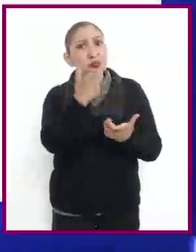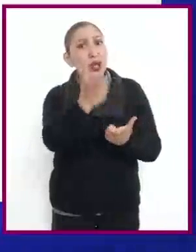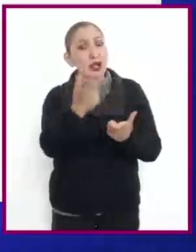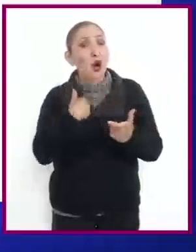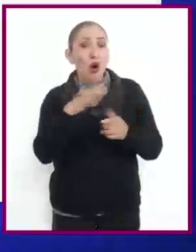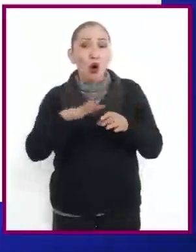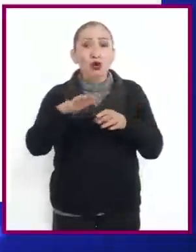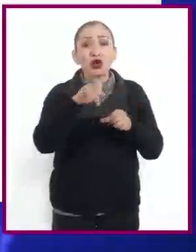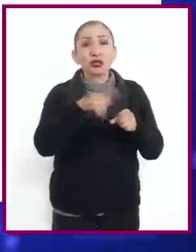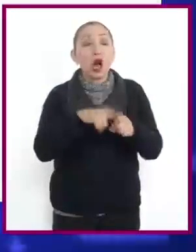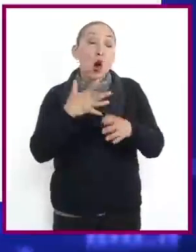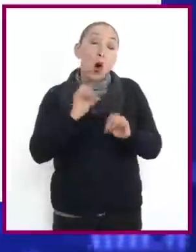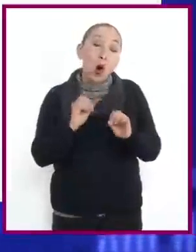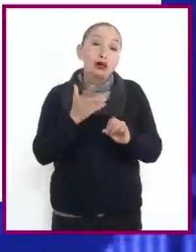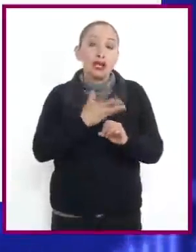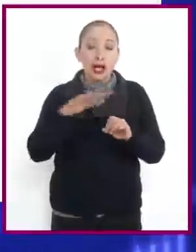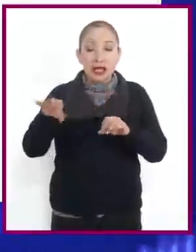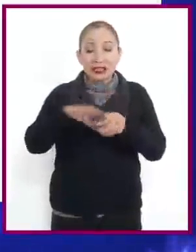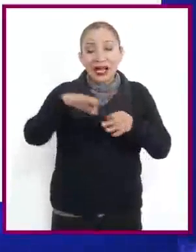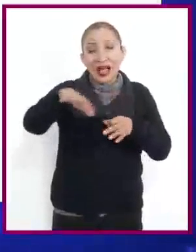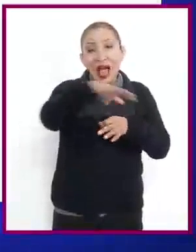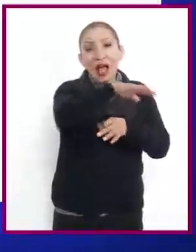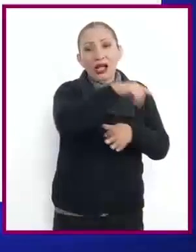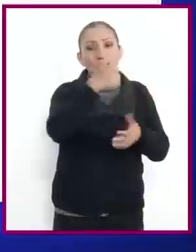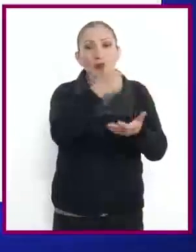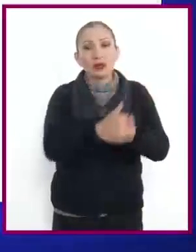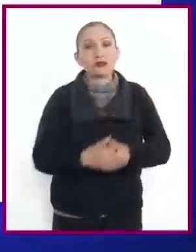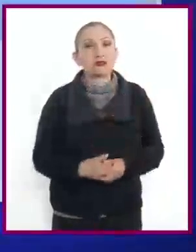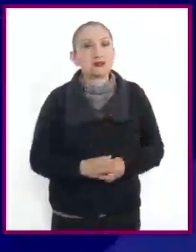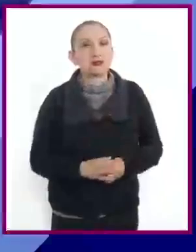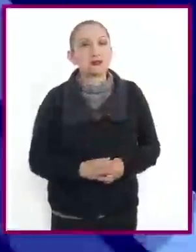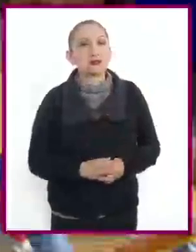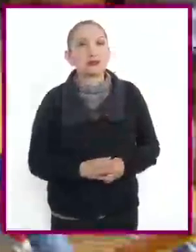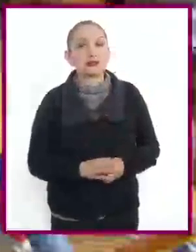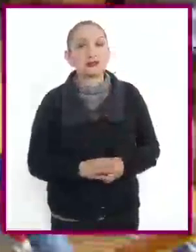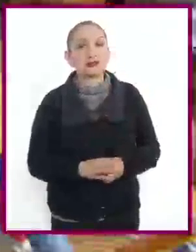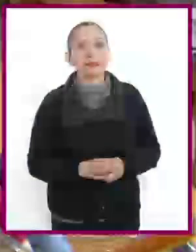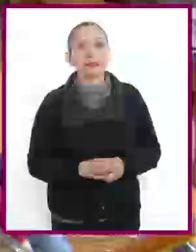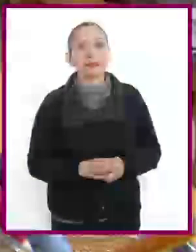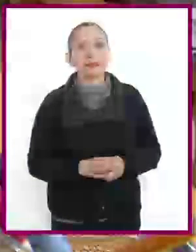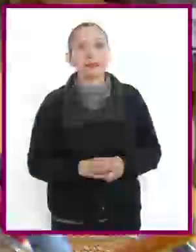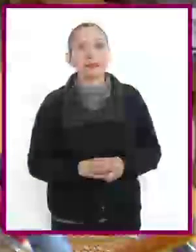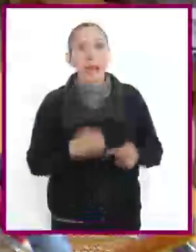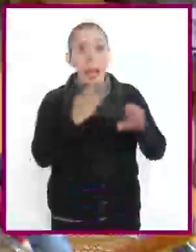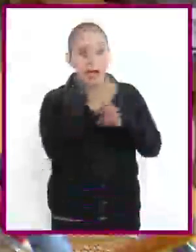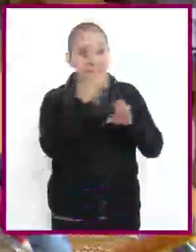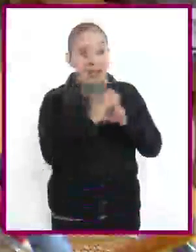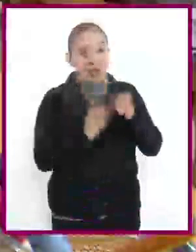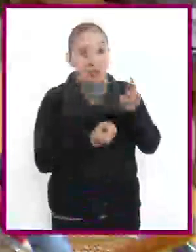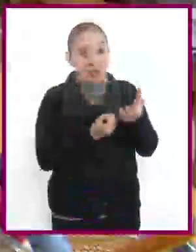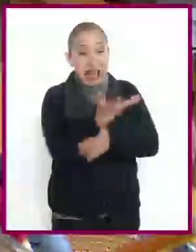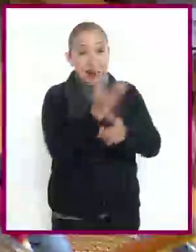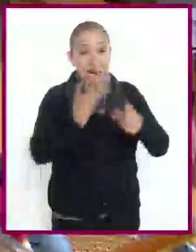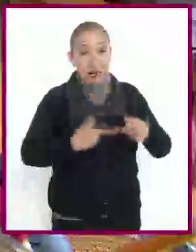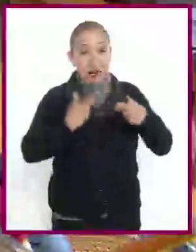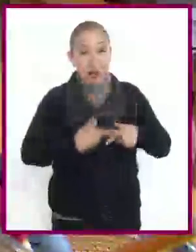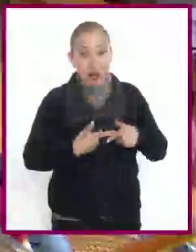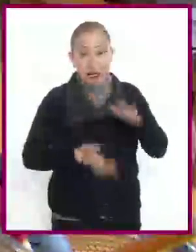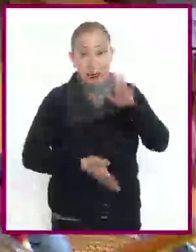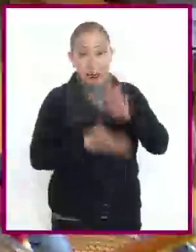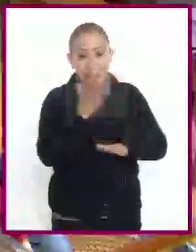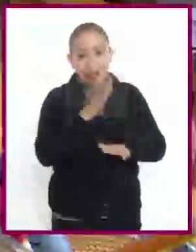los lugares receptores de migrantes generalmente tienen sitios turísticos que representan oportunidades laborales para los inmigrantes, O